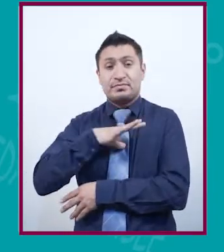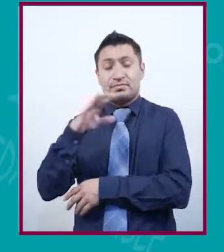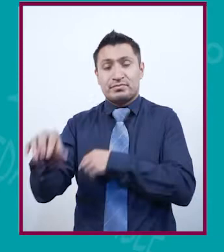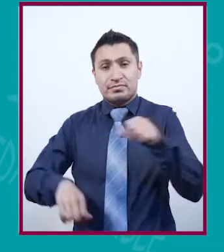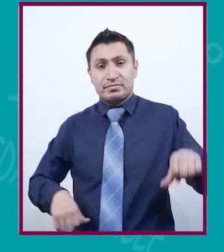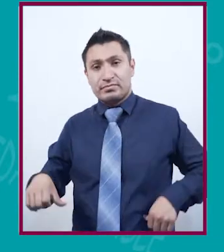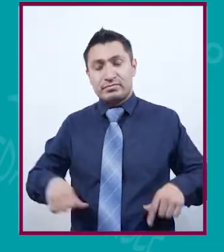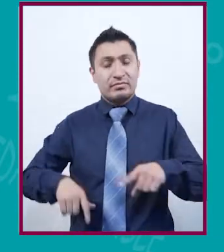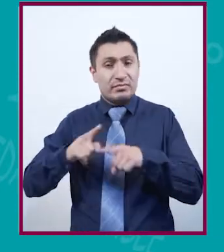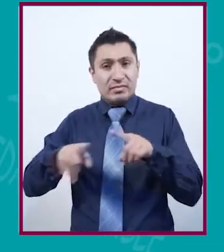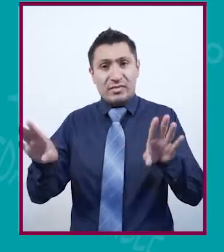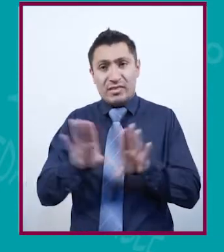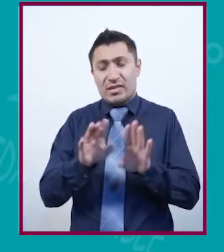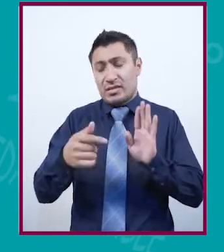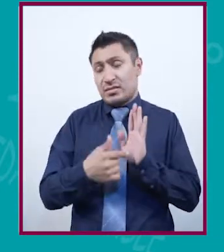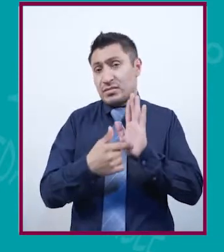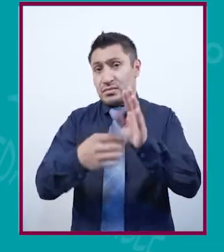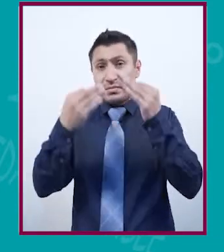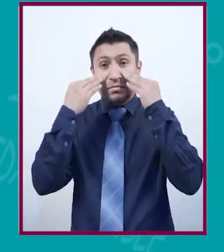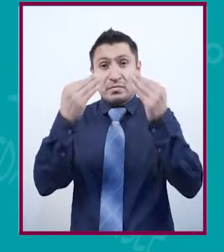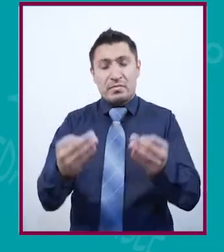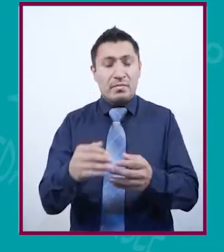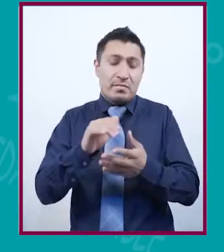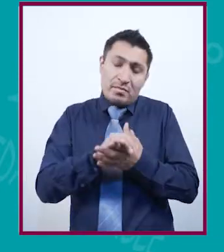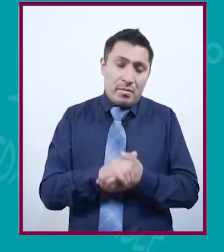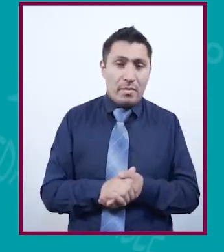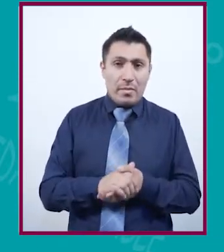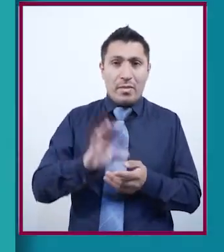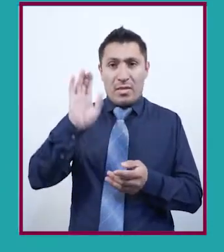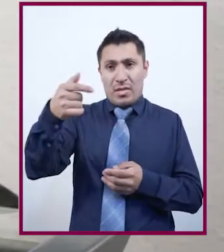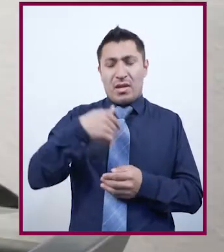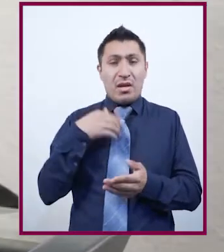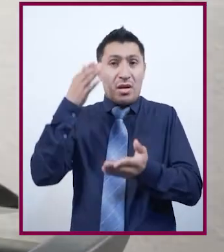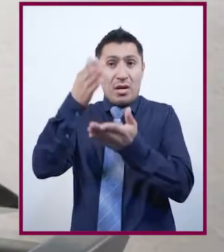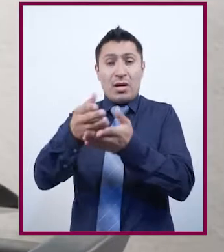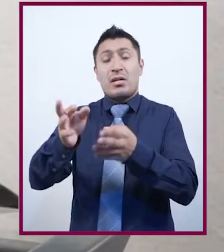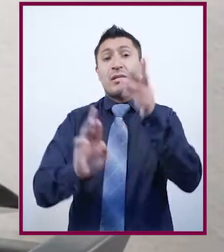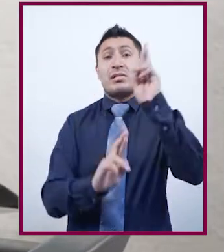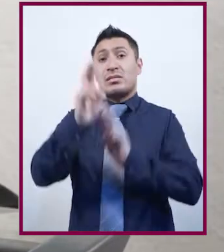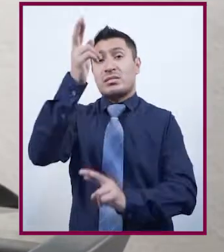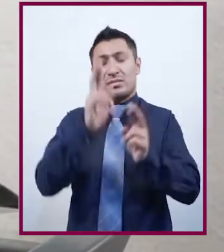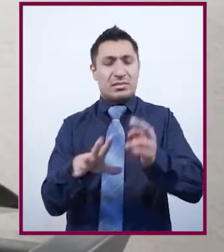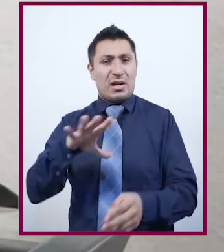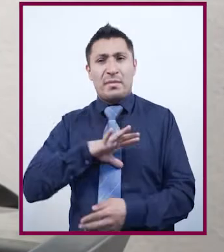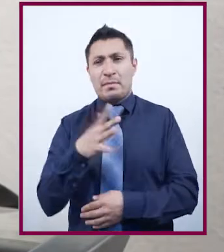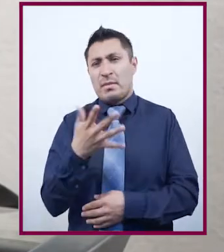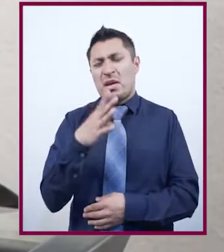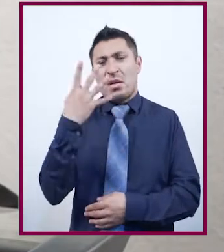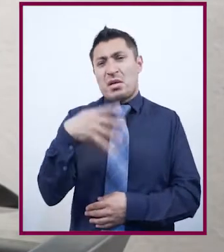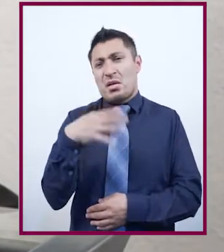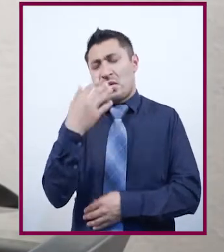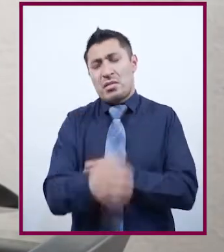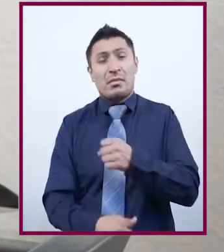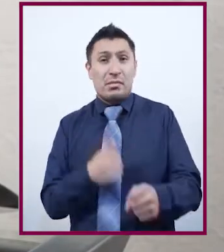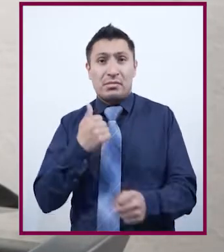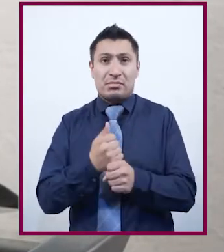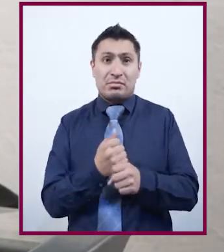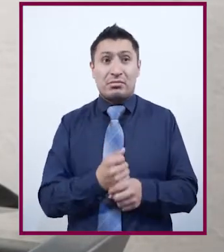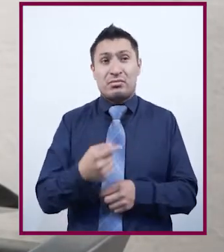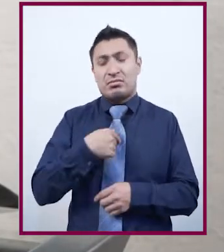actividades, como nos lo cuenta el siguiente testimonio anónimo. Cuando yo me fui a la revolución tenía más o menos 14